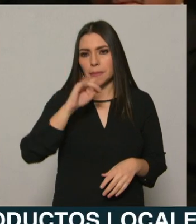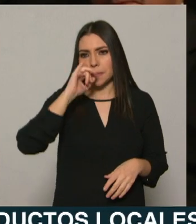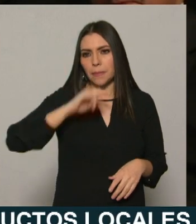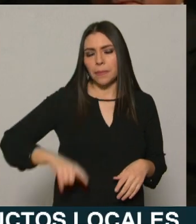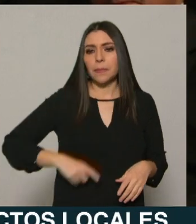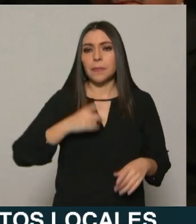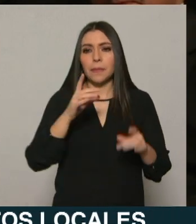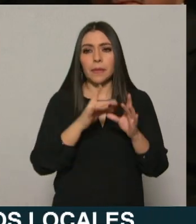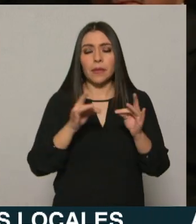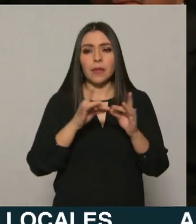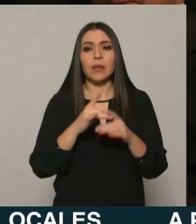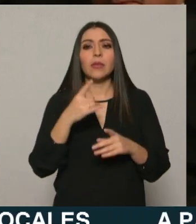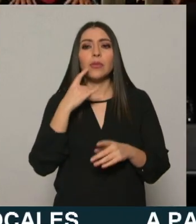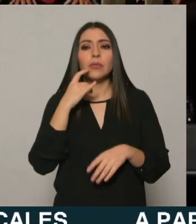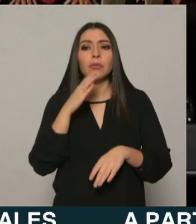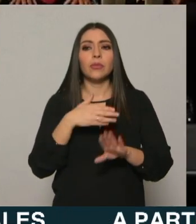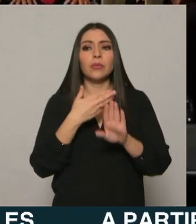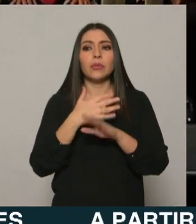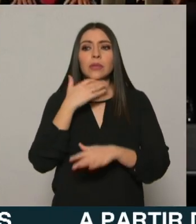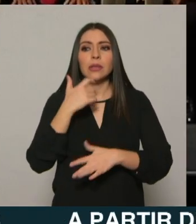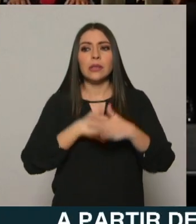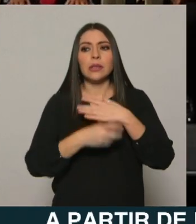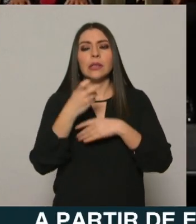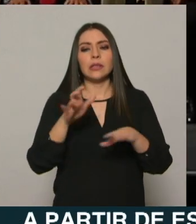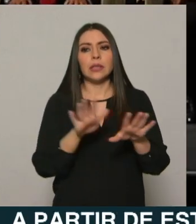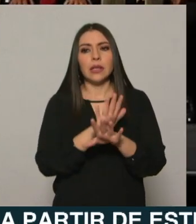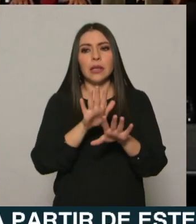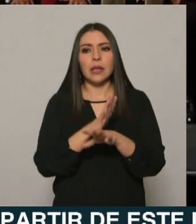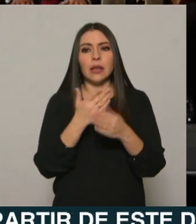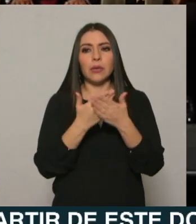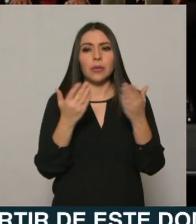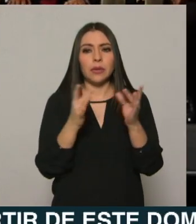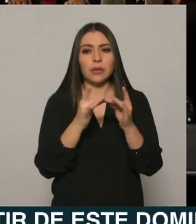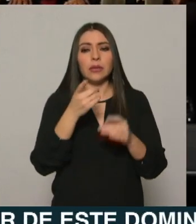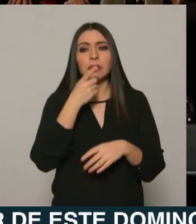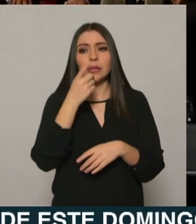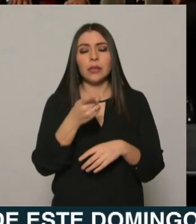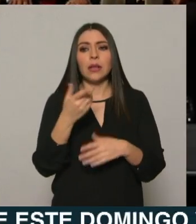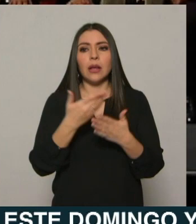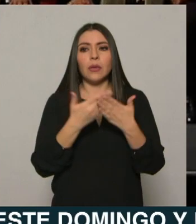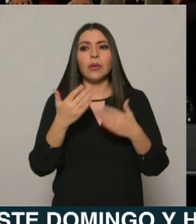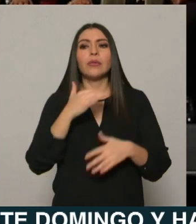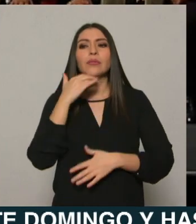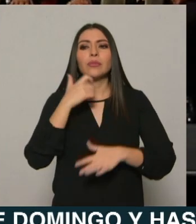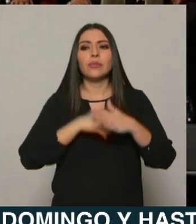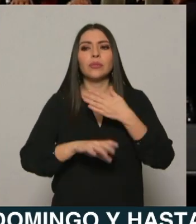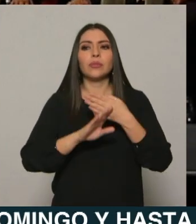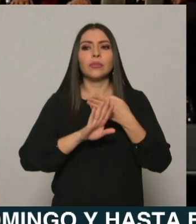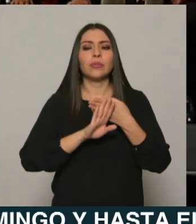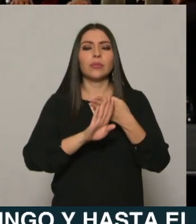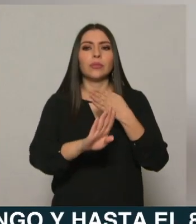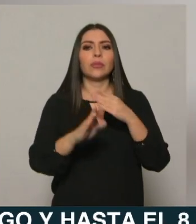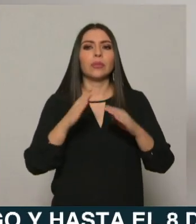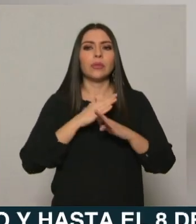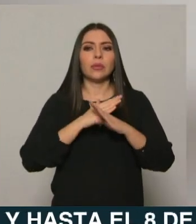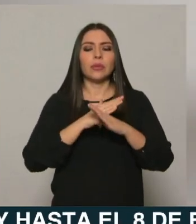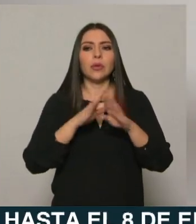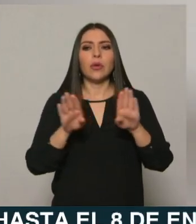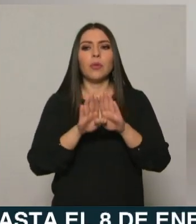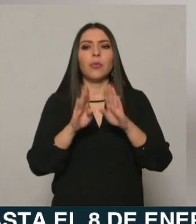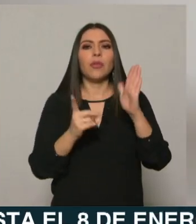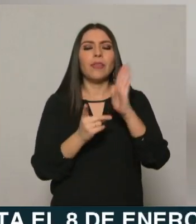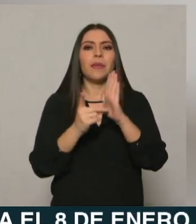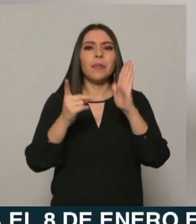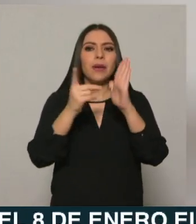contra la corrupción ha sido uno de los avances. En relación a esto, apuntó que se combate a la corrupción en el ámbito inmobiliario, redirigiendo